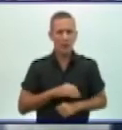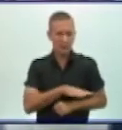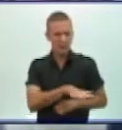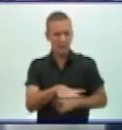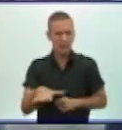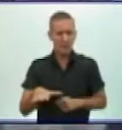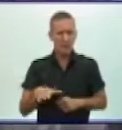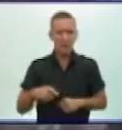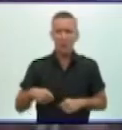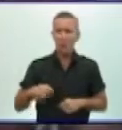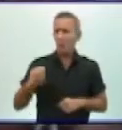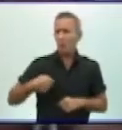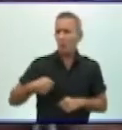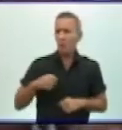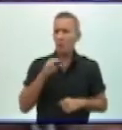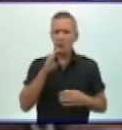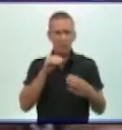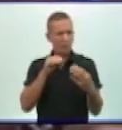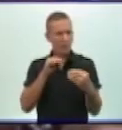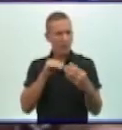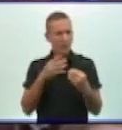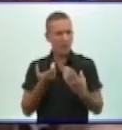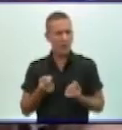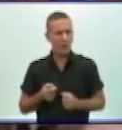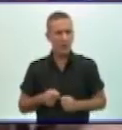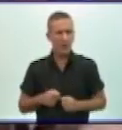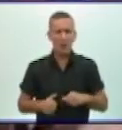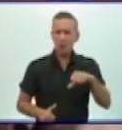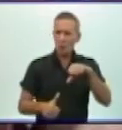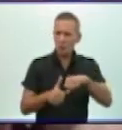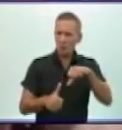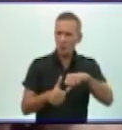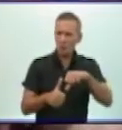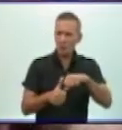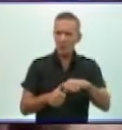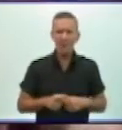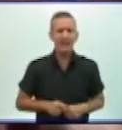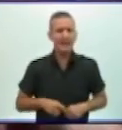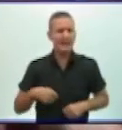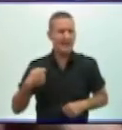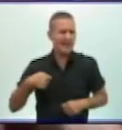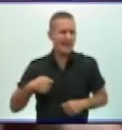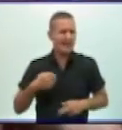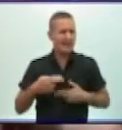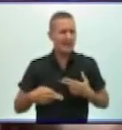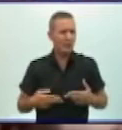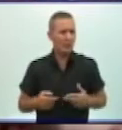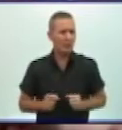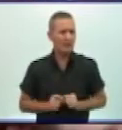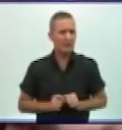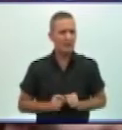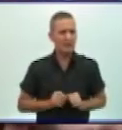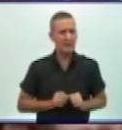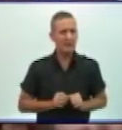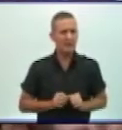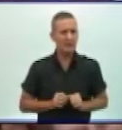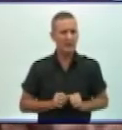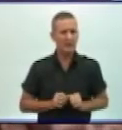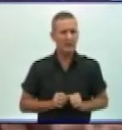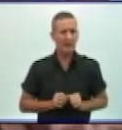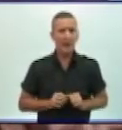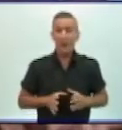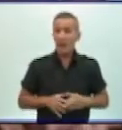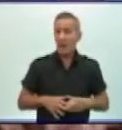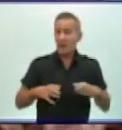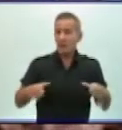cómo me debo comportar con las personas que ahí están, qué debo hacer y qué no. Realmente resulta muy feo, estoy segura que la mayoría de los muchachos que nos están viendo